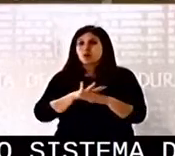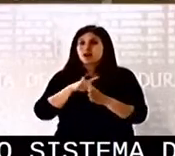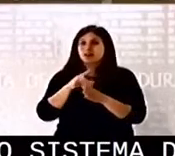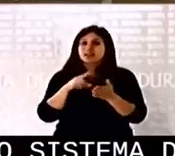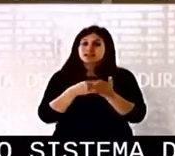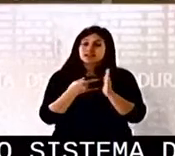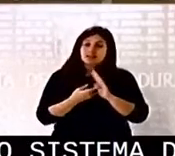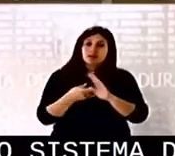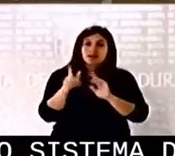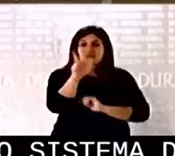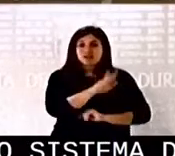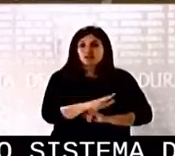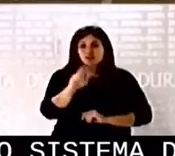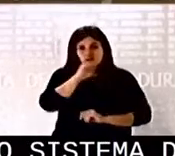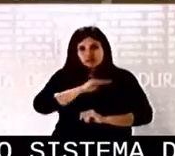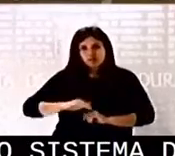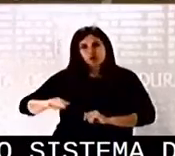mejore.